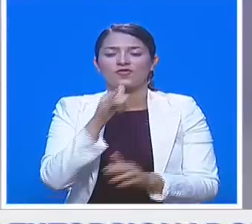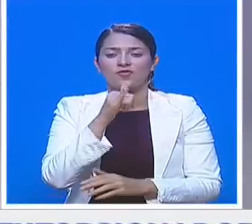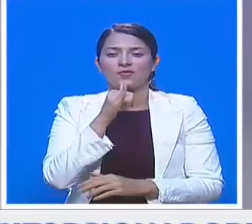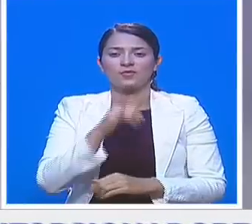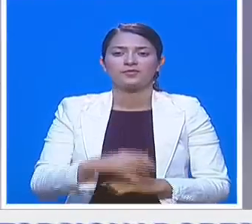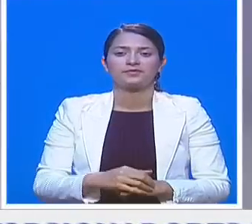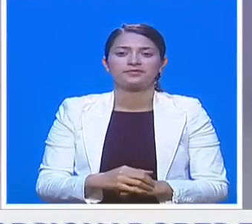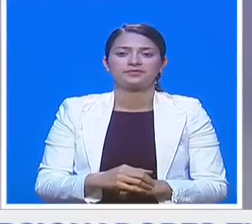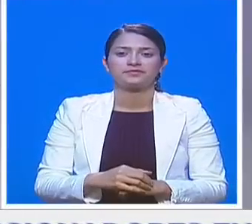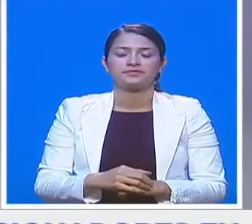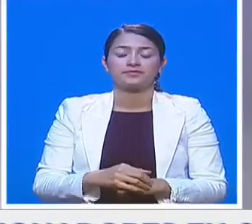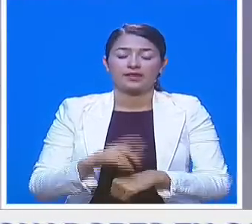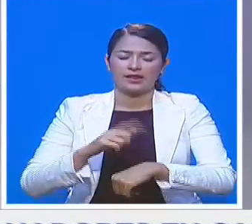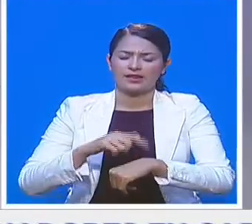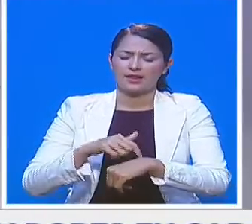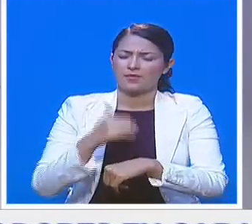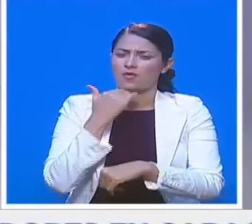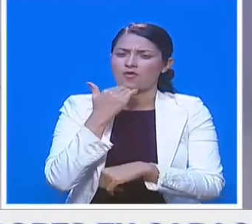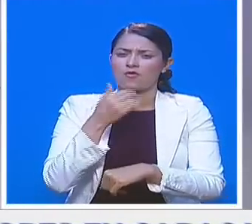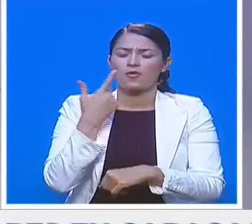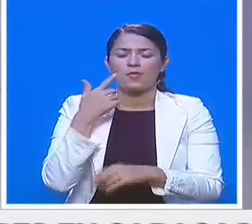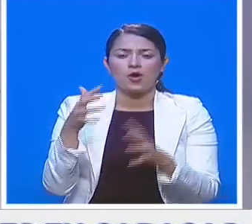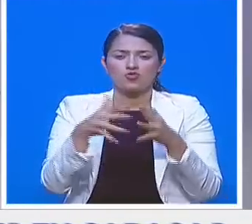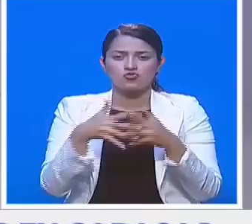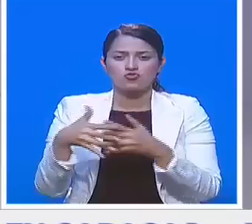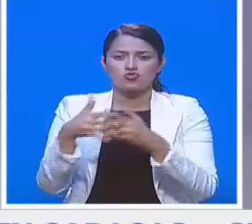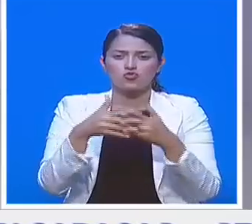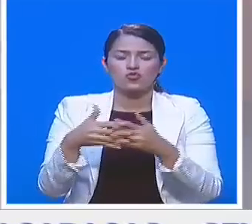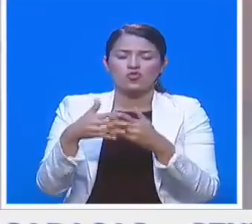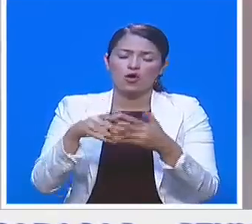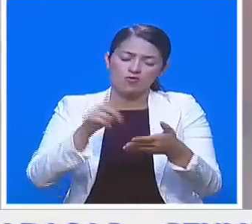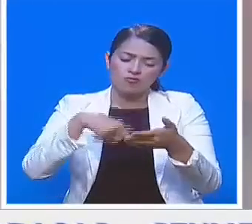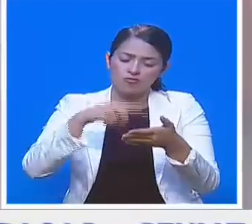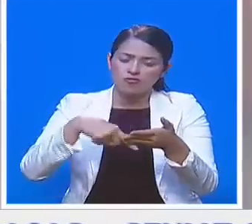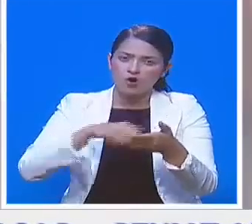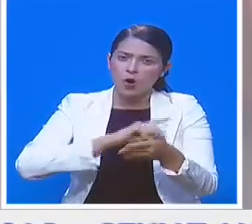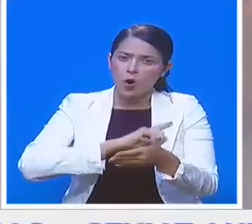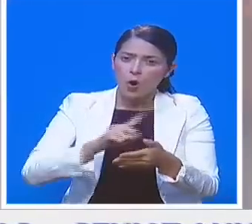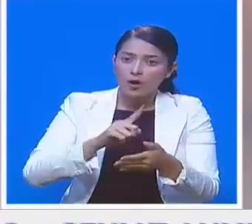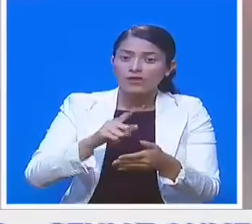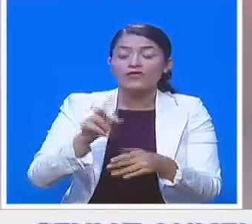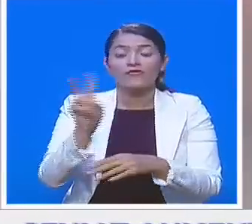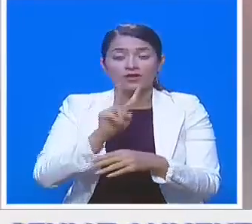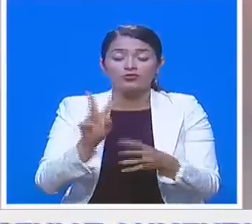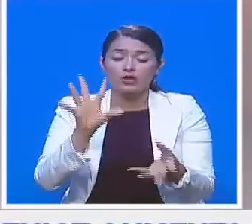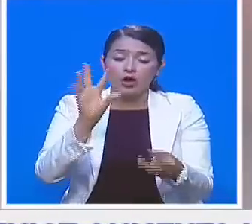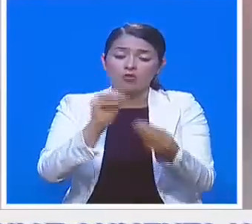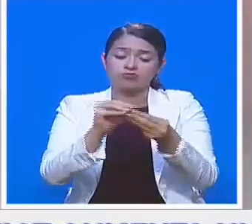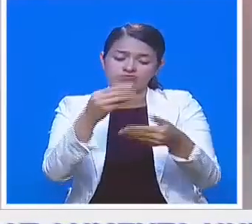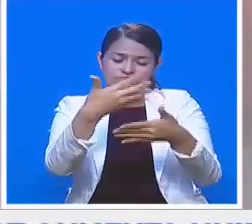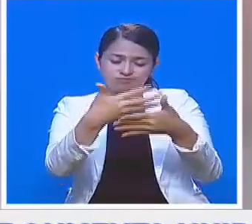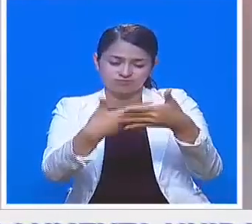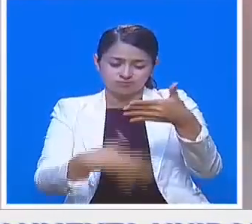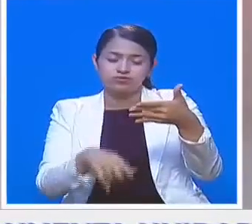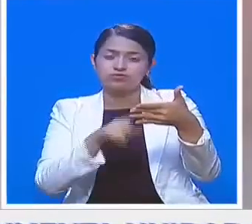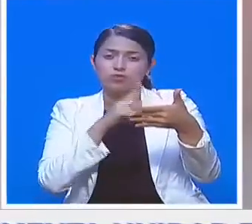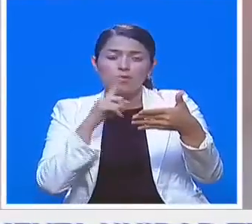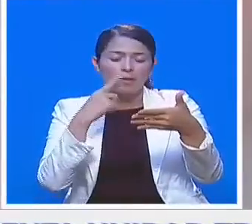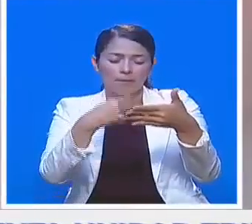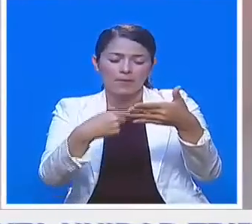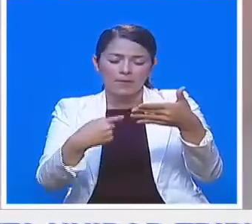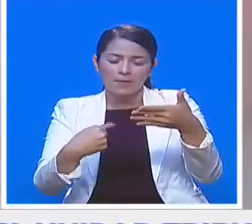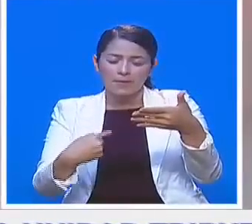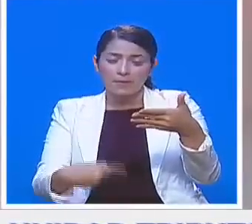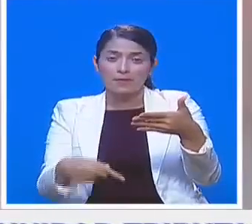Hace pocas horas, la administración de Trump firmó una orden ejecutiva en la que incluye a Venezuela en una lista de países con